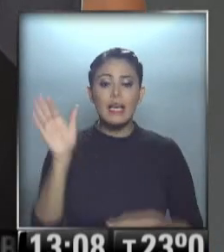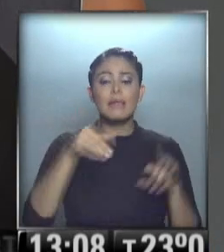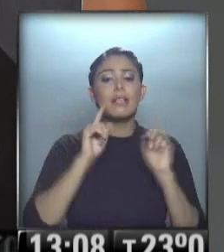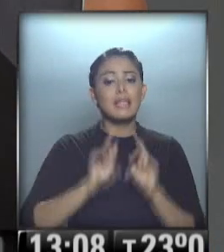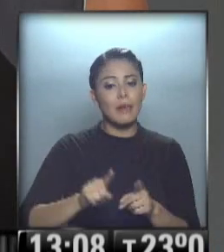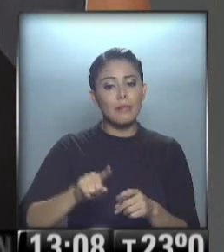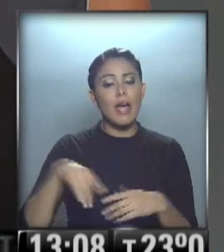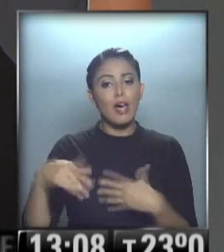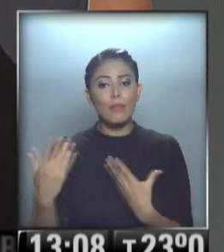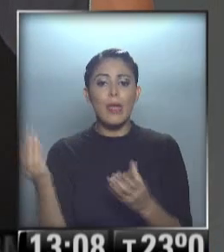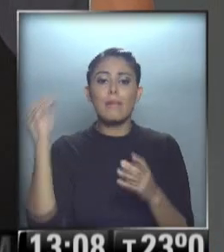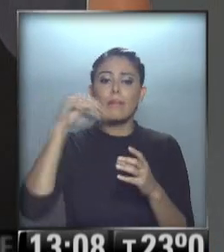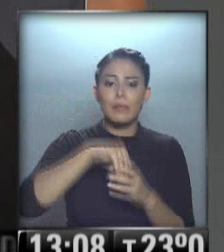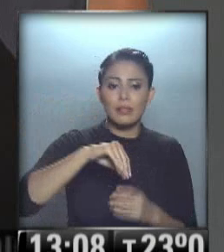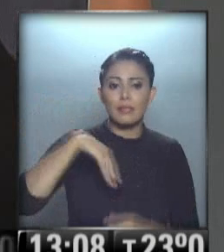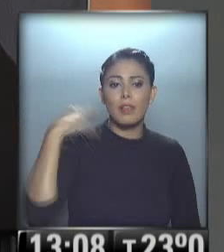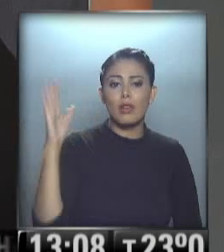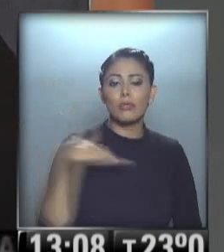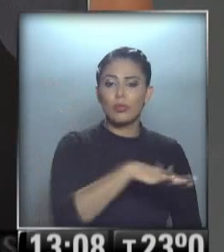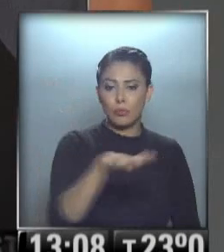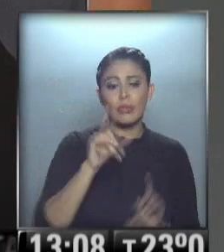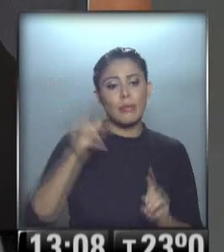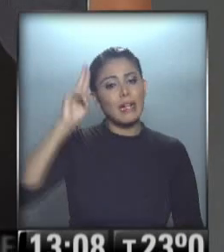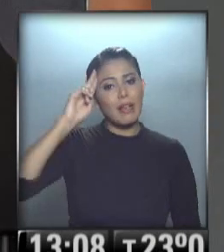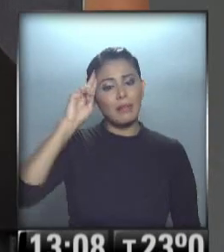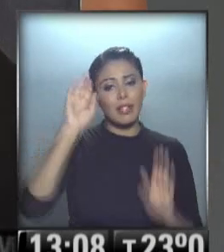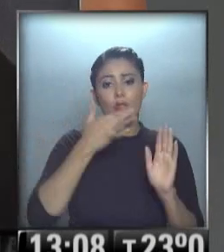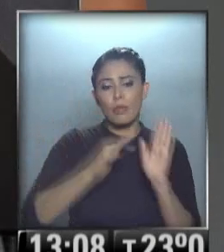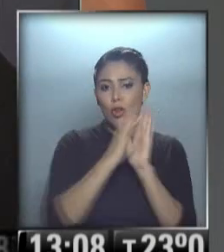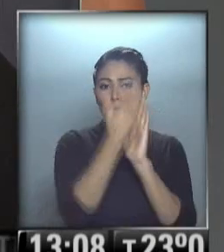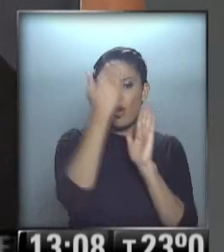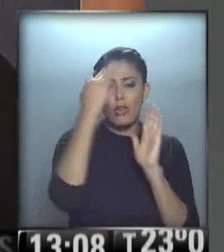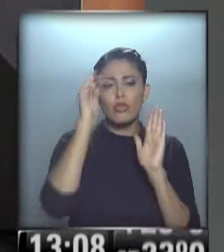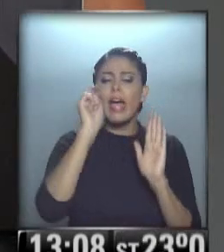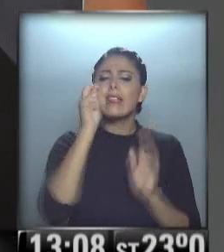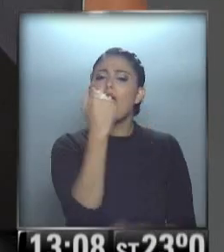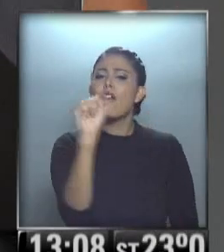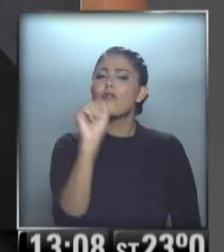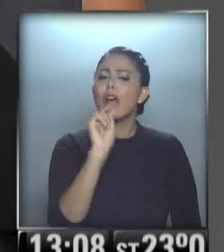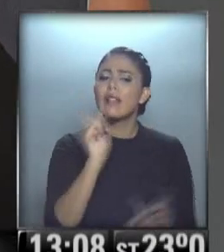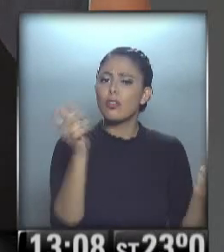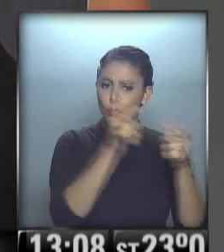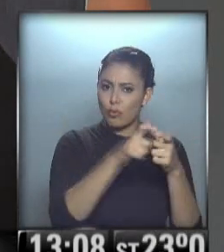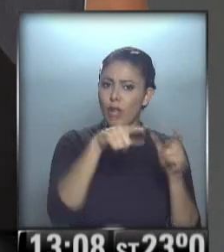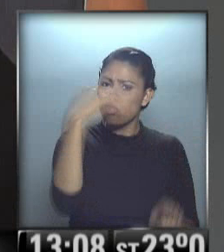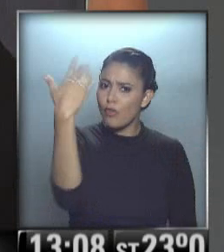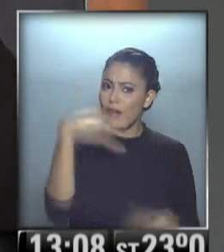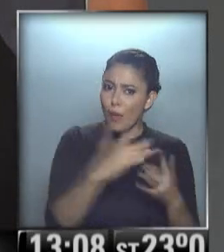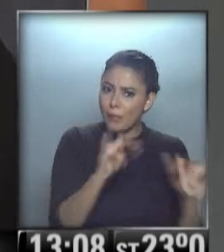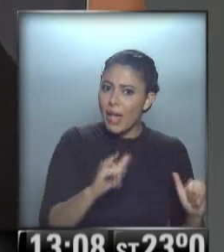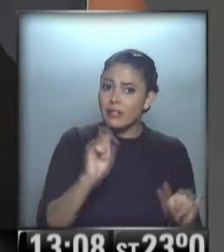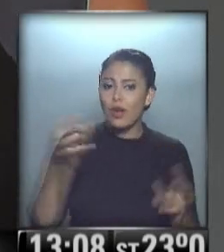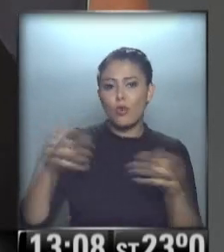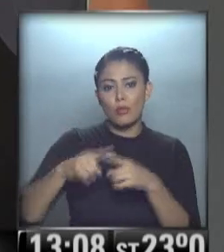a la participación ciudadana y a respetar la Constitución. ¿Saben quiénes no fueron a esta convocatoria, a esta conferencia por la paz?